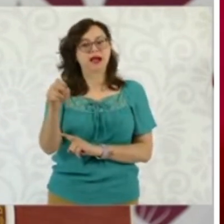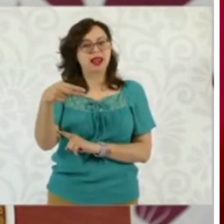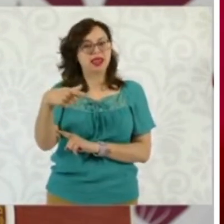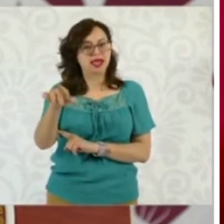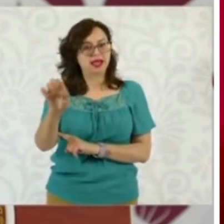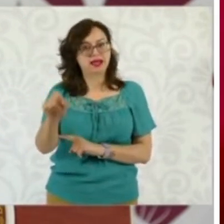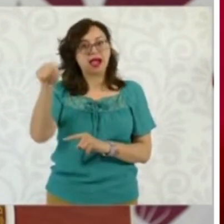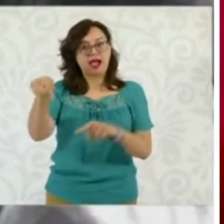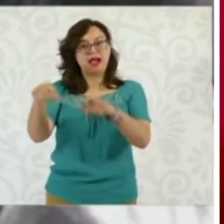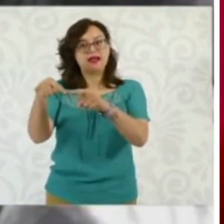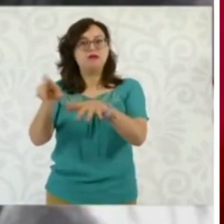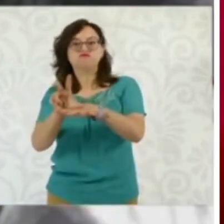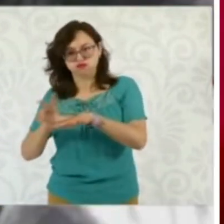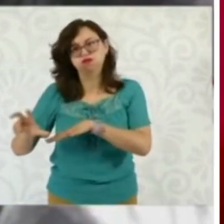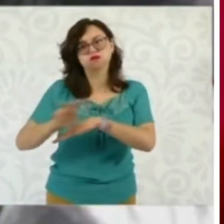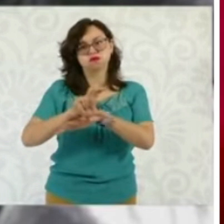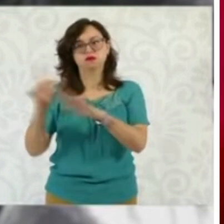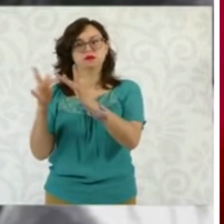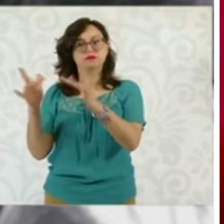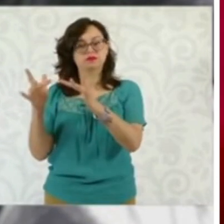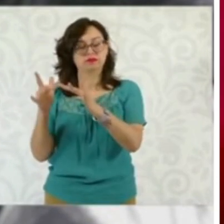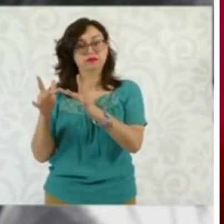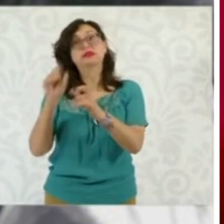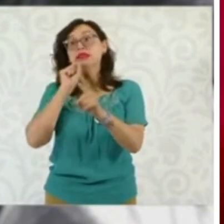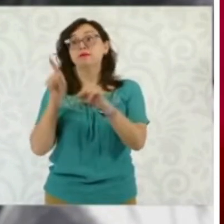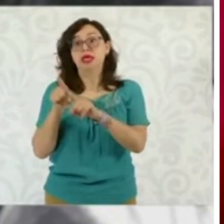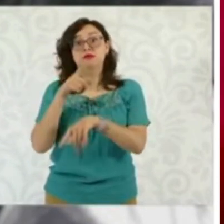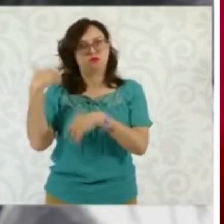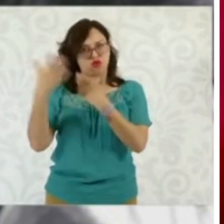Maya. Ahí va a haber una derivación a Dos Bocas,